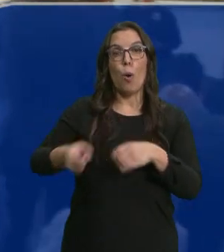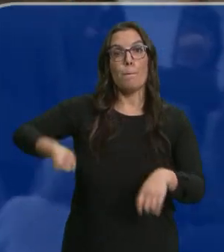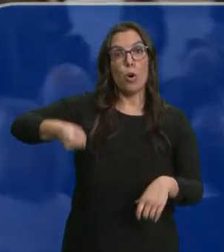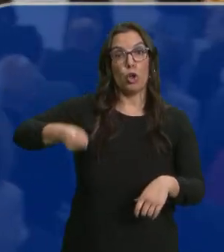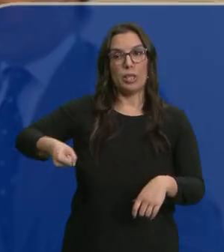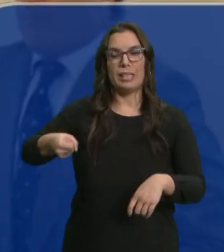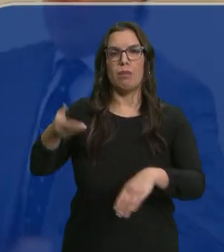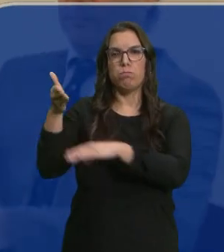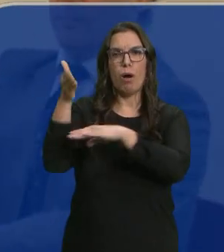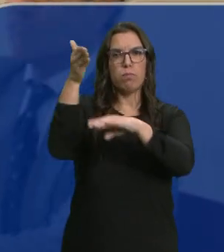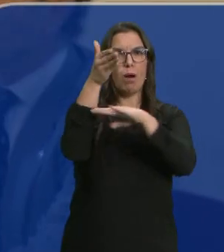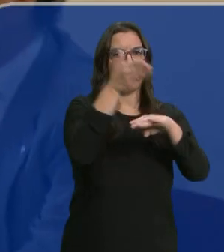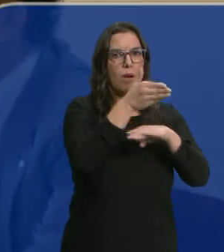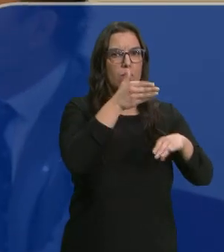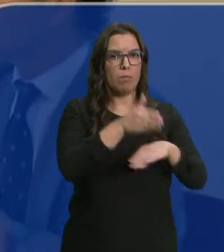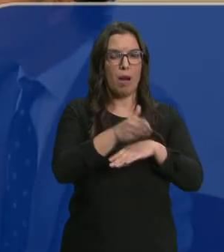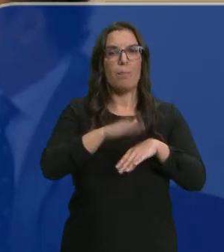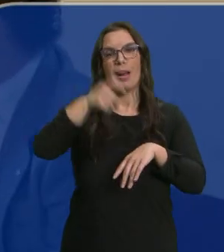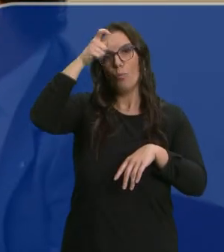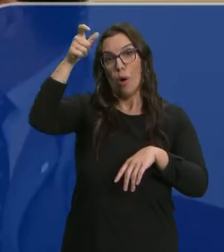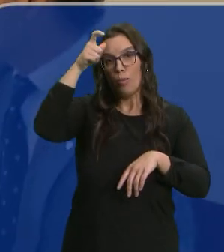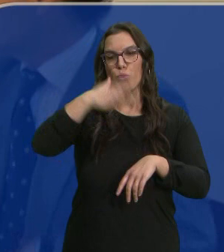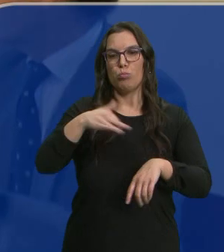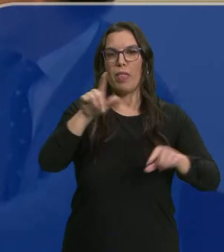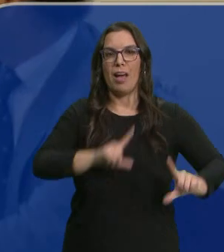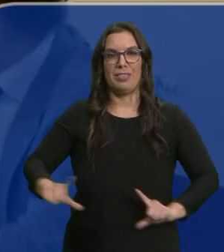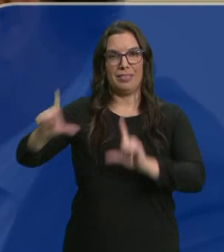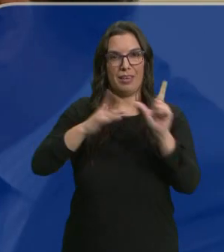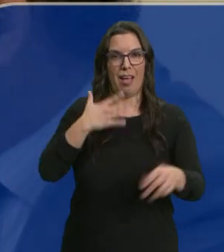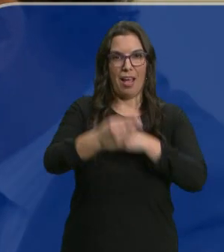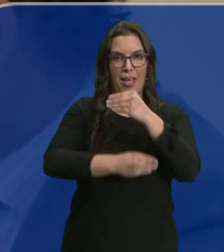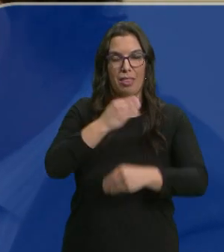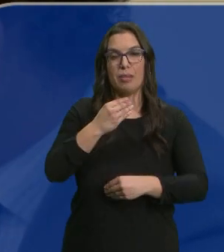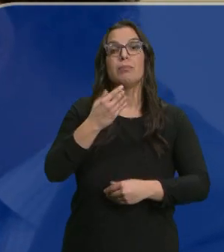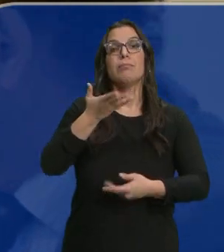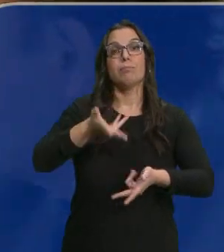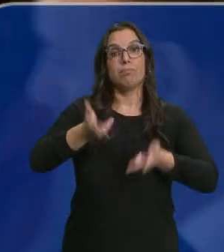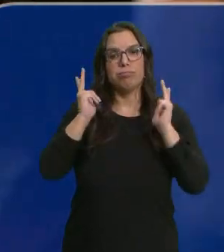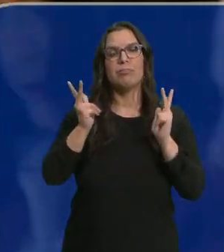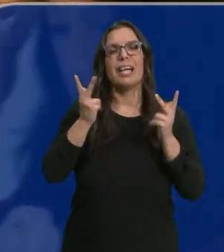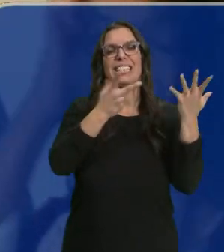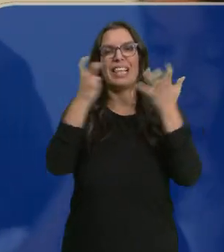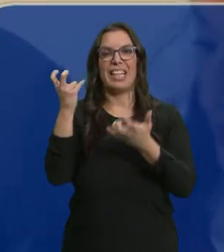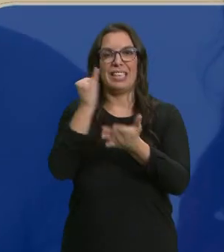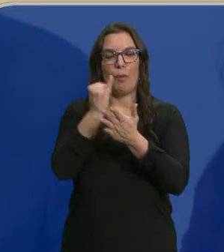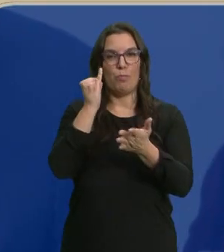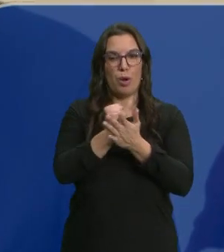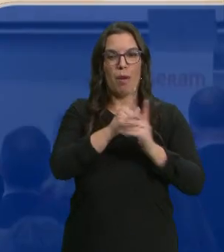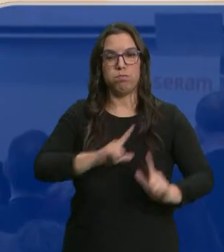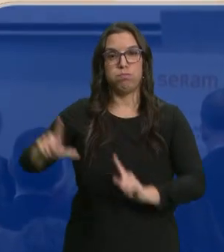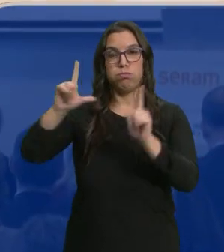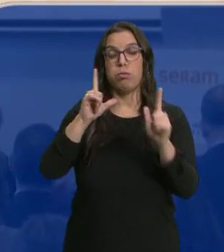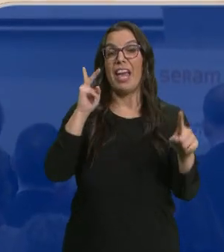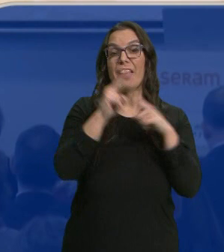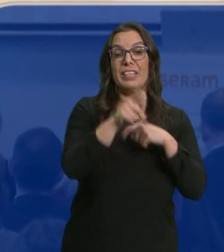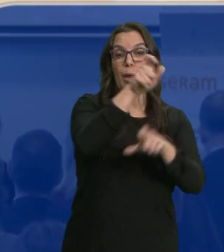realizar placas en las zonas rurales. Permitió la realización de 700 pruebas a pacientes, lo que evitó que estos